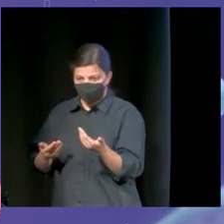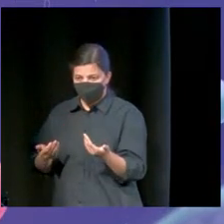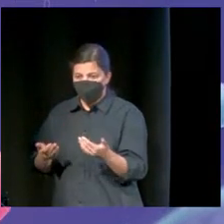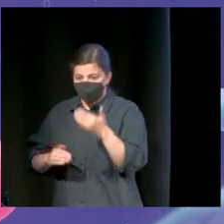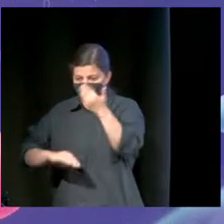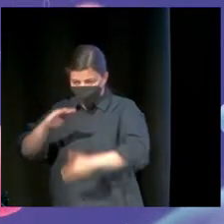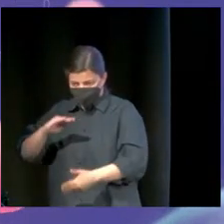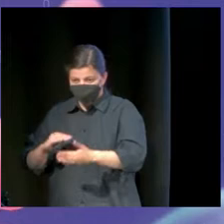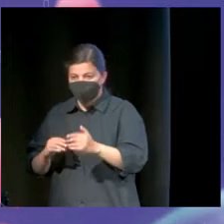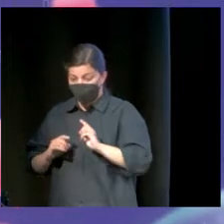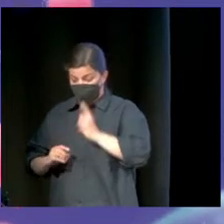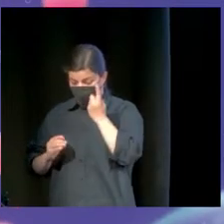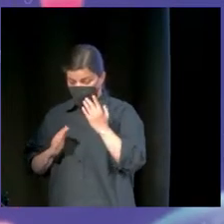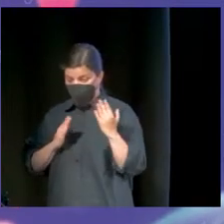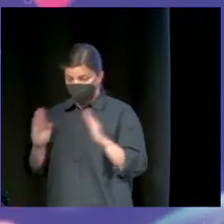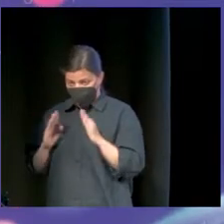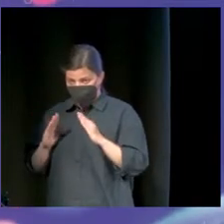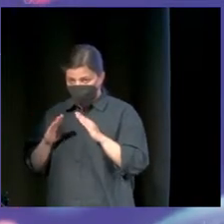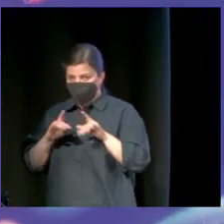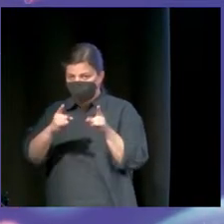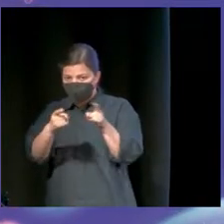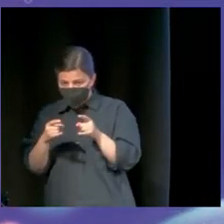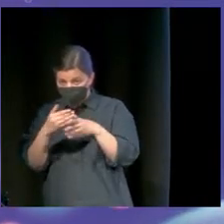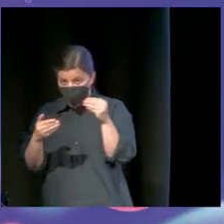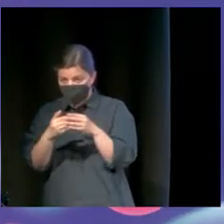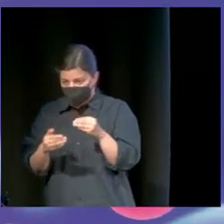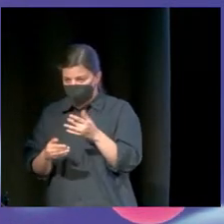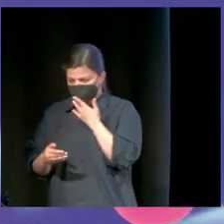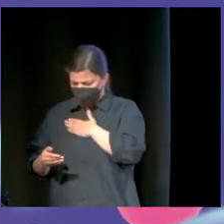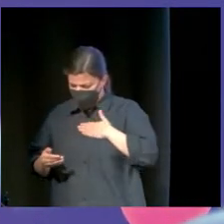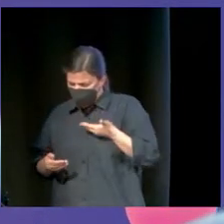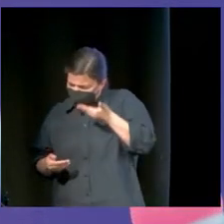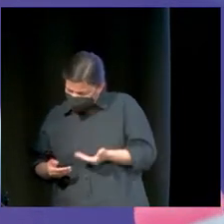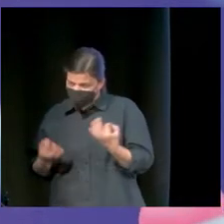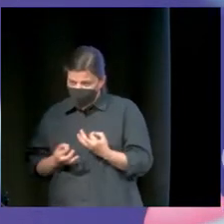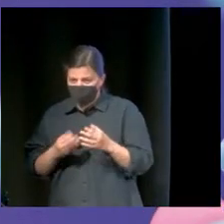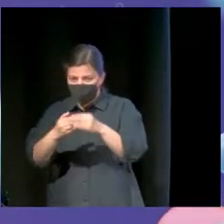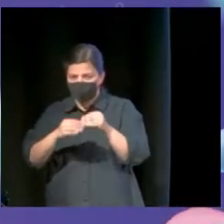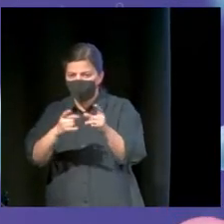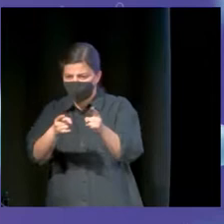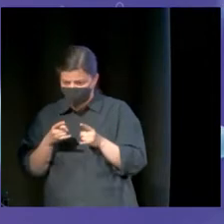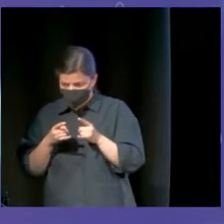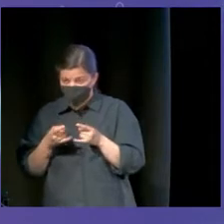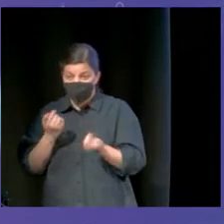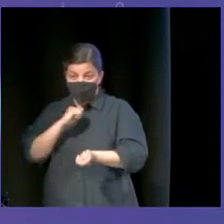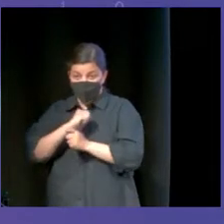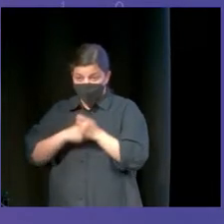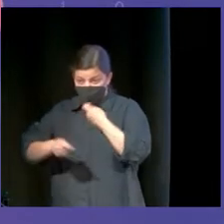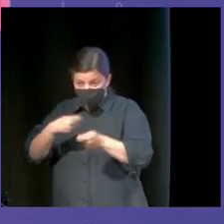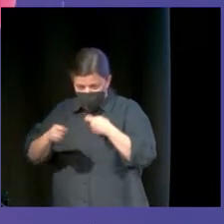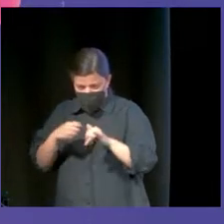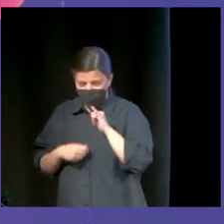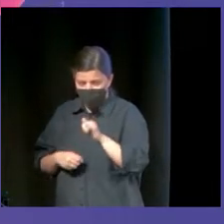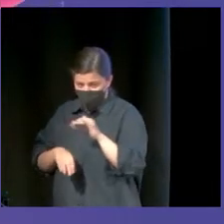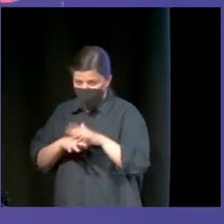captar usuarios necesito usuarios para ser relevantes de usuarios entonces pues tienen ciertas estrategias de marketing para captar